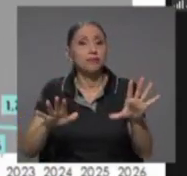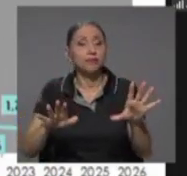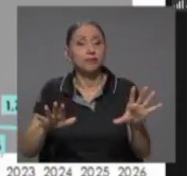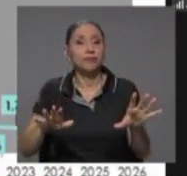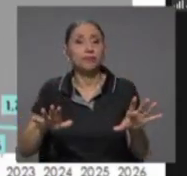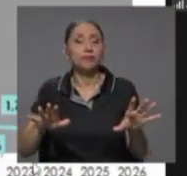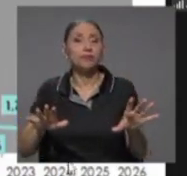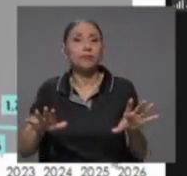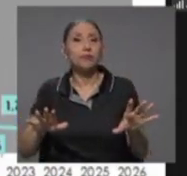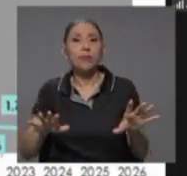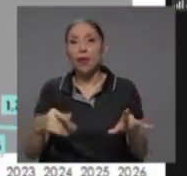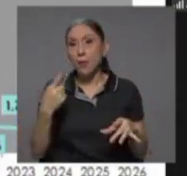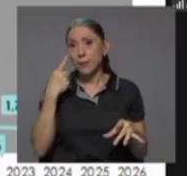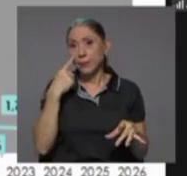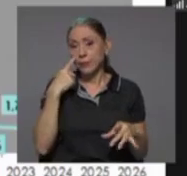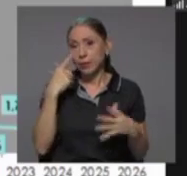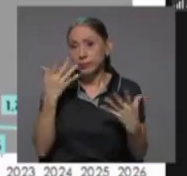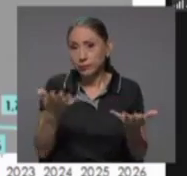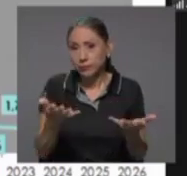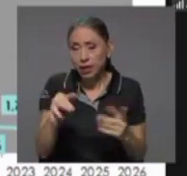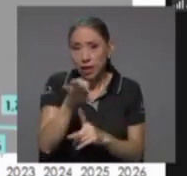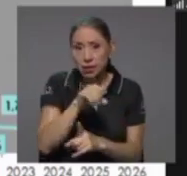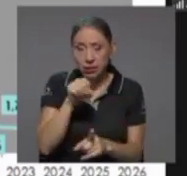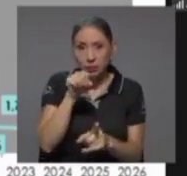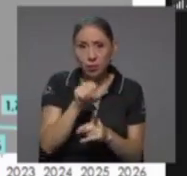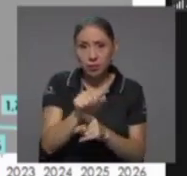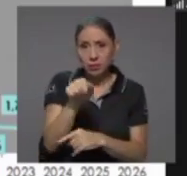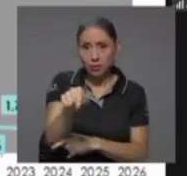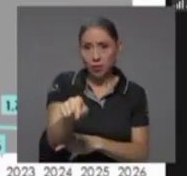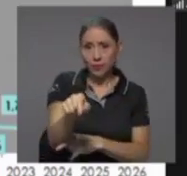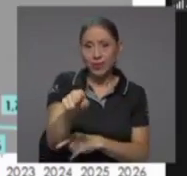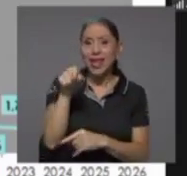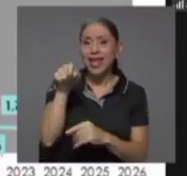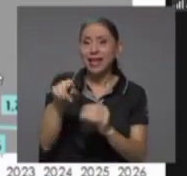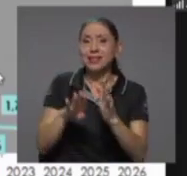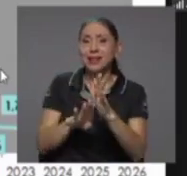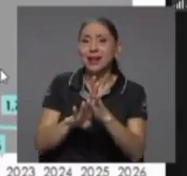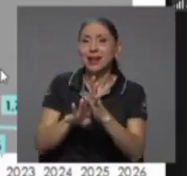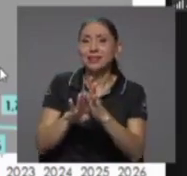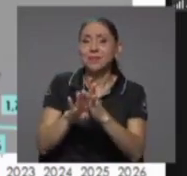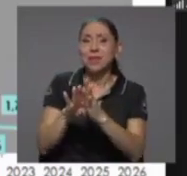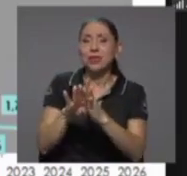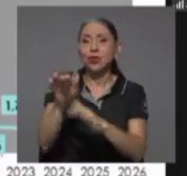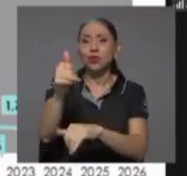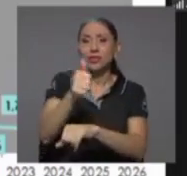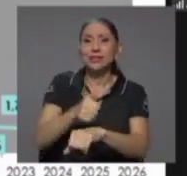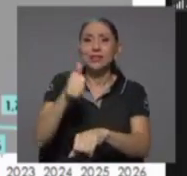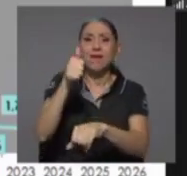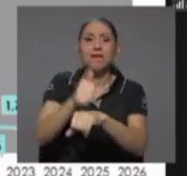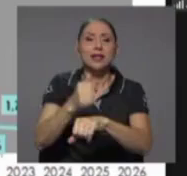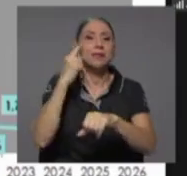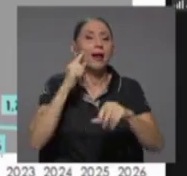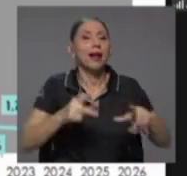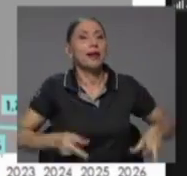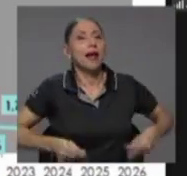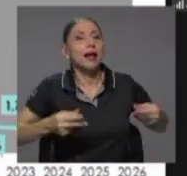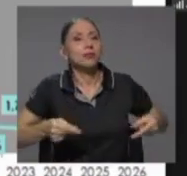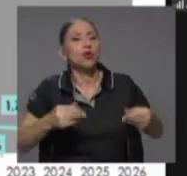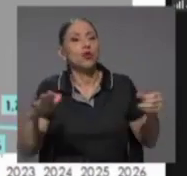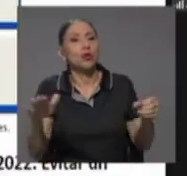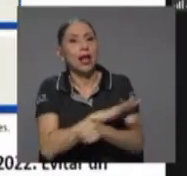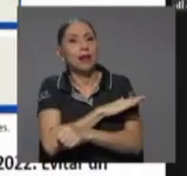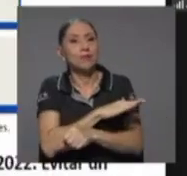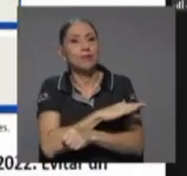entramos en el escenario de donde ese crecimiento se define para el gasto total. Aquí en el